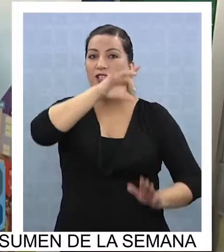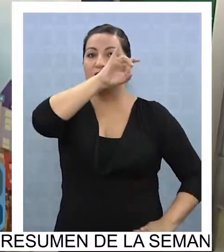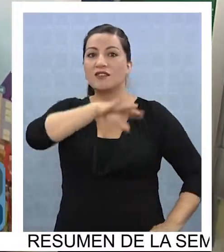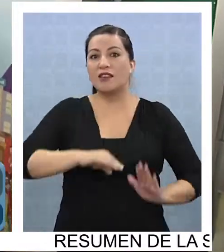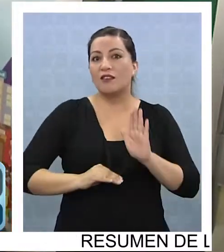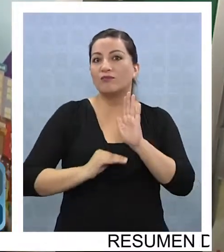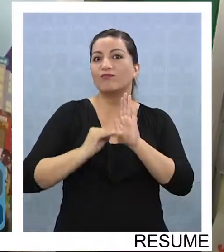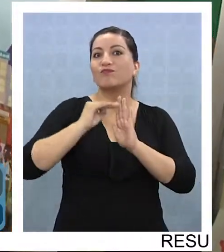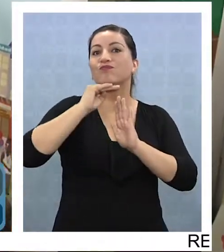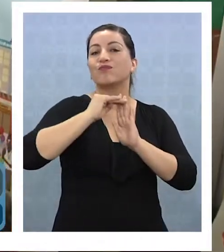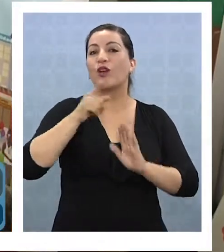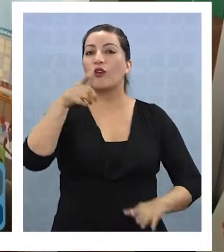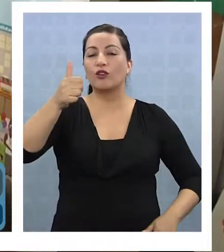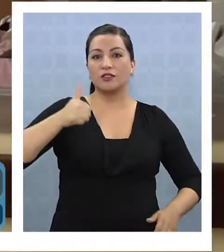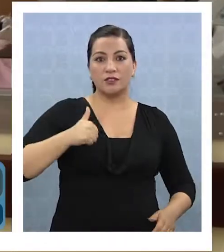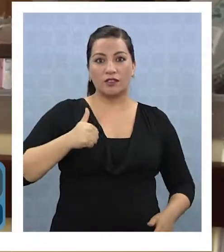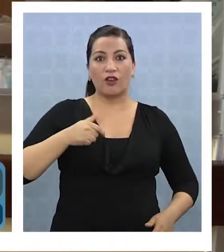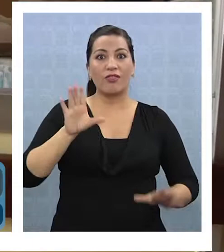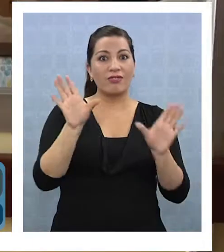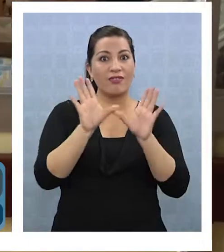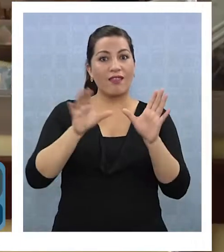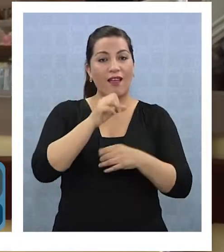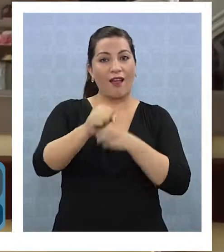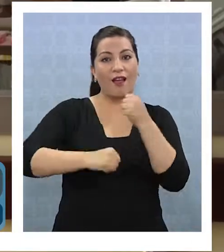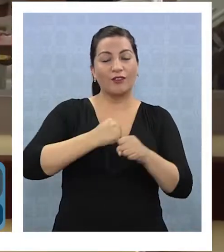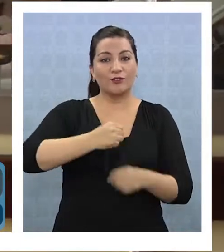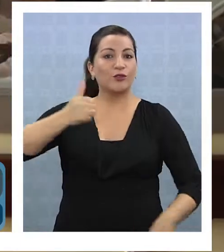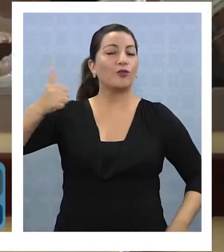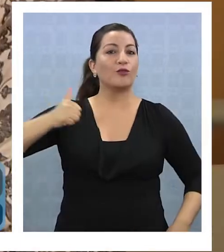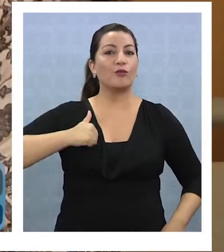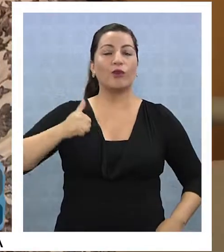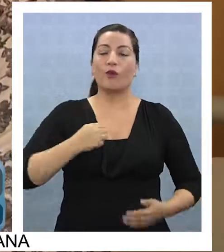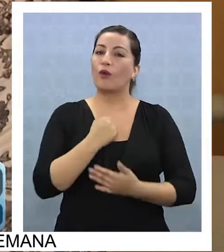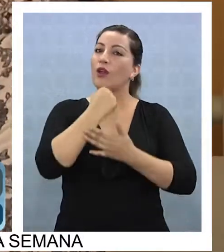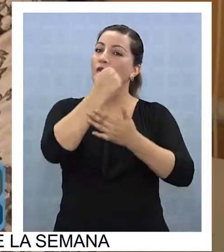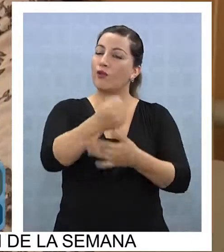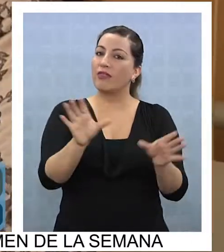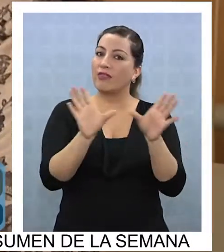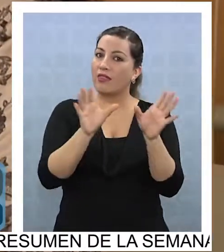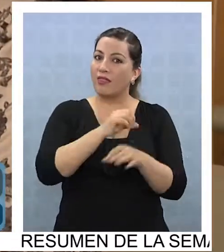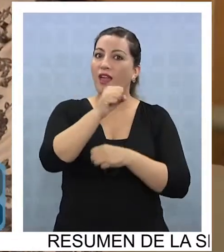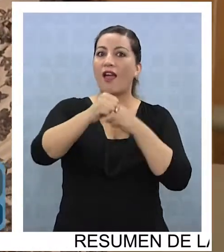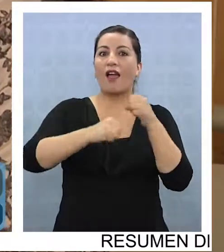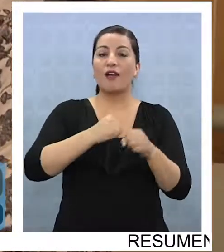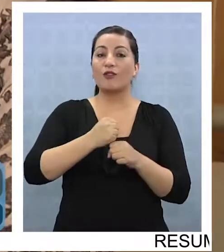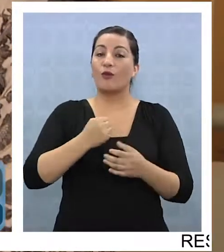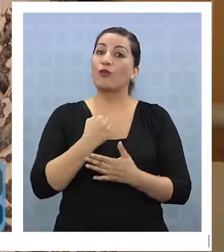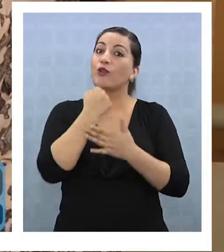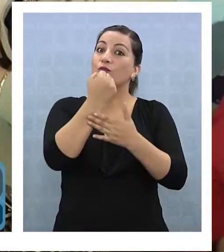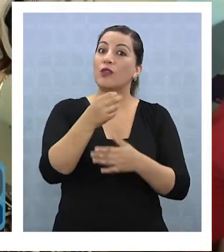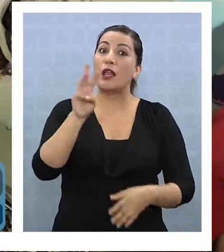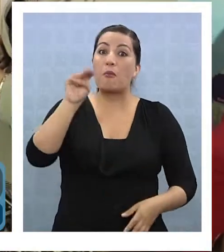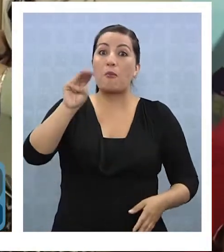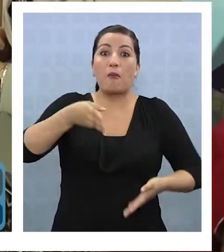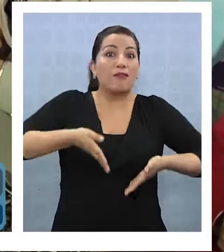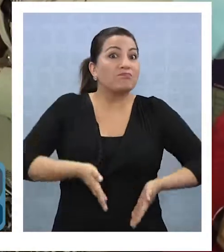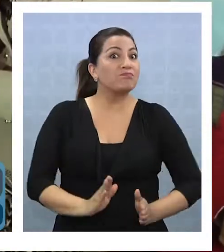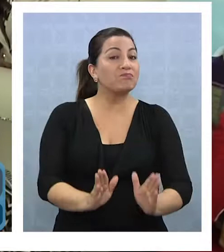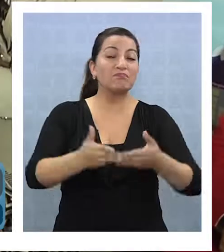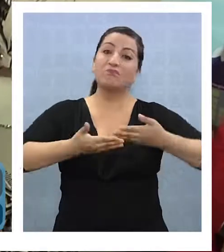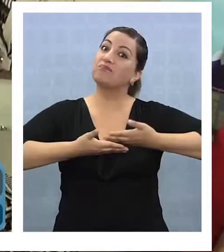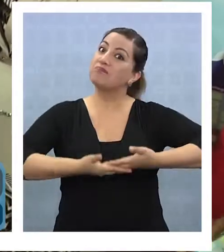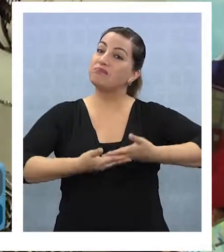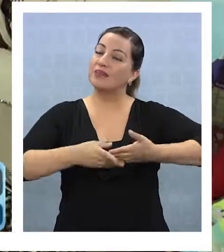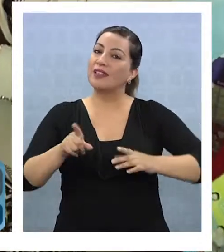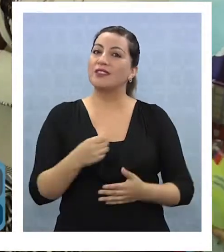Contigo cumplió 10 años. Una ayuda que hace más de una década cae del cielo a mujeres que acaban de ser madres y que